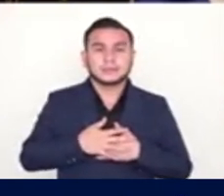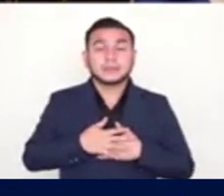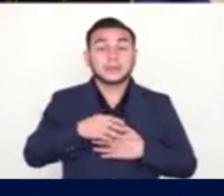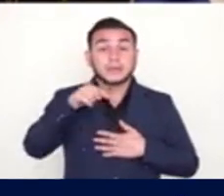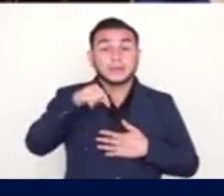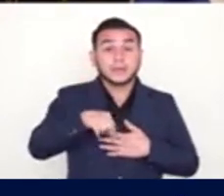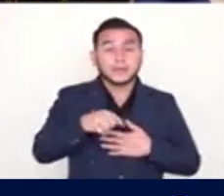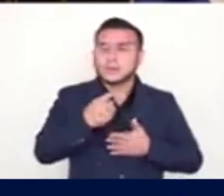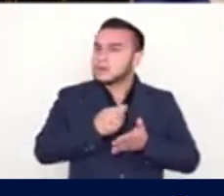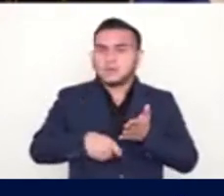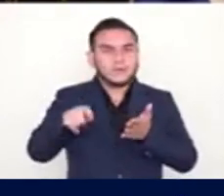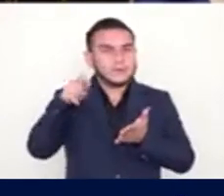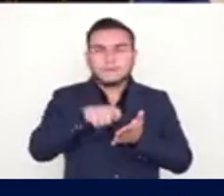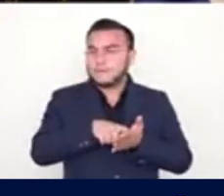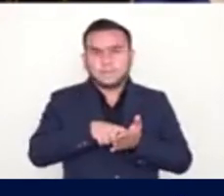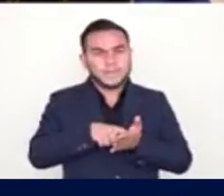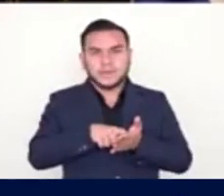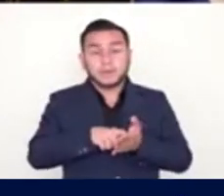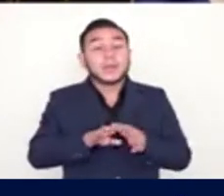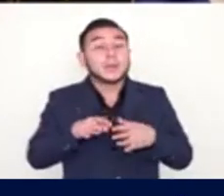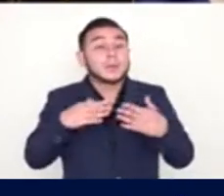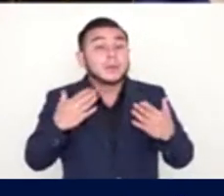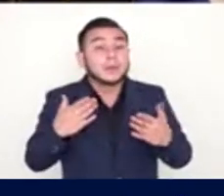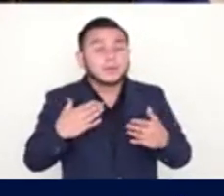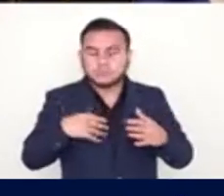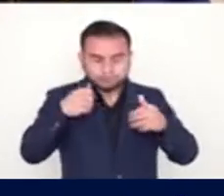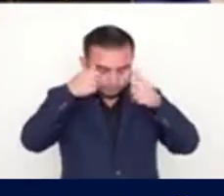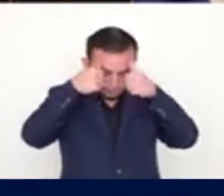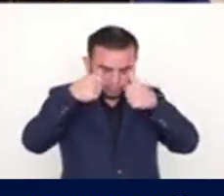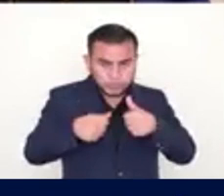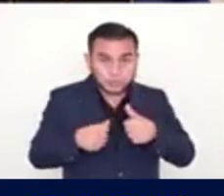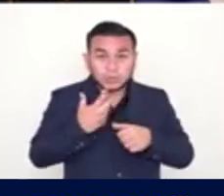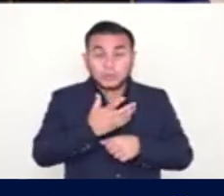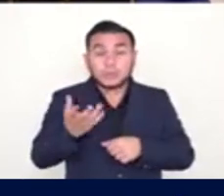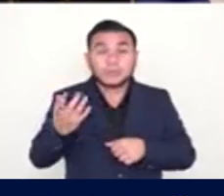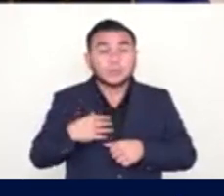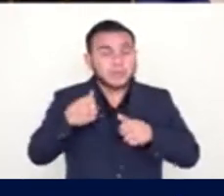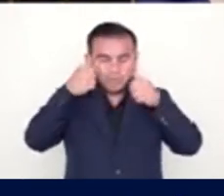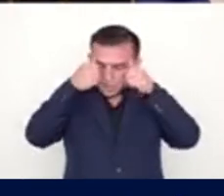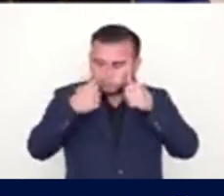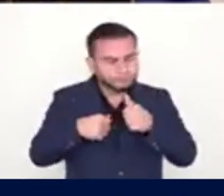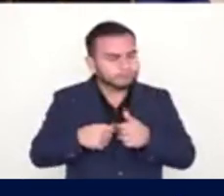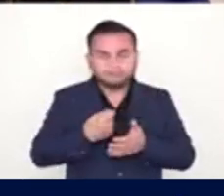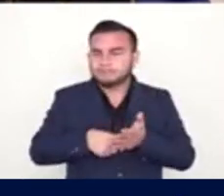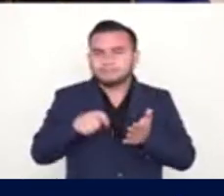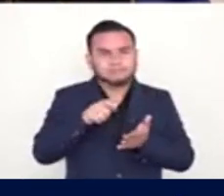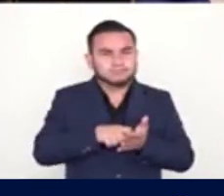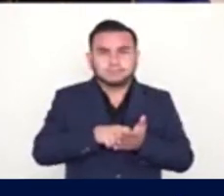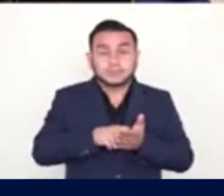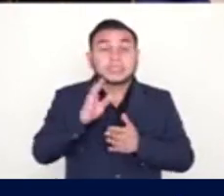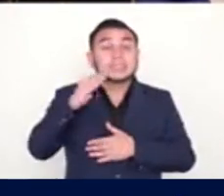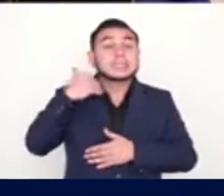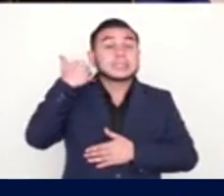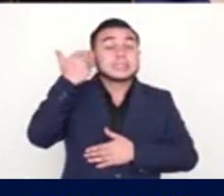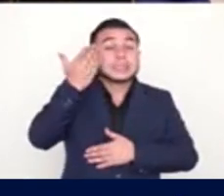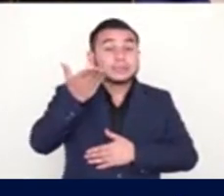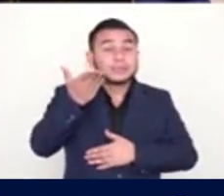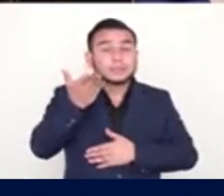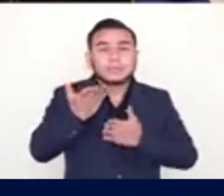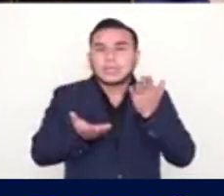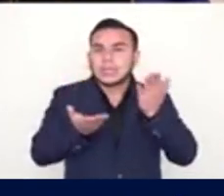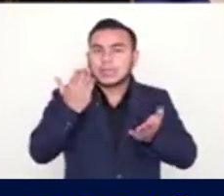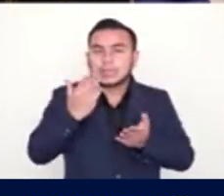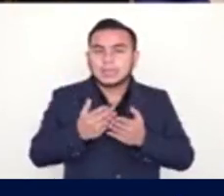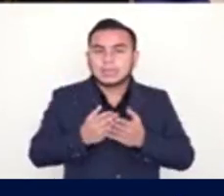Hoy por hoy no lo vamos a firmar porque no estamos de acuerdo con algunas cláusulas del acuerdo. pudiéramos firmarlo luego, aunque ellos han puesto una